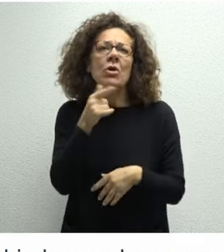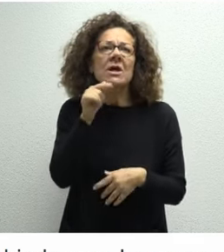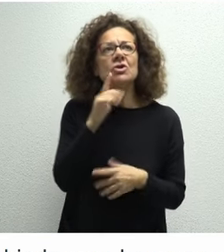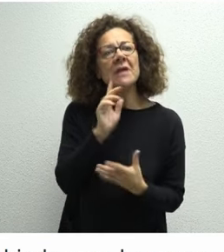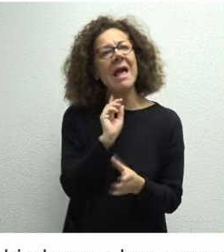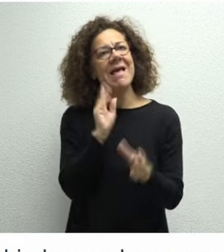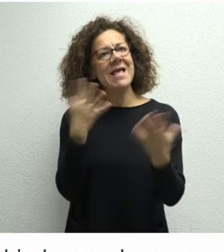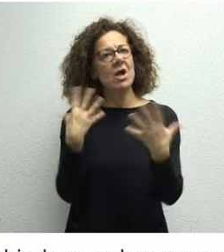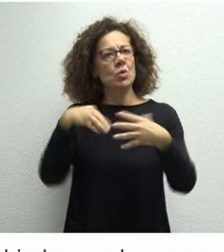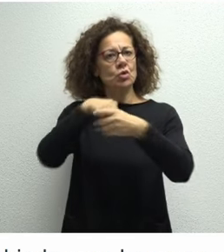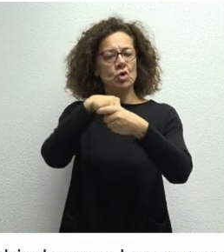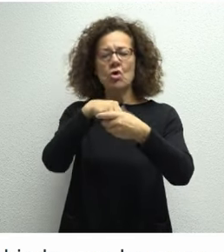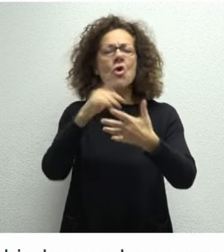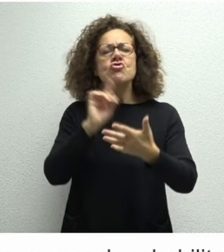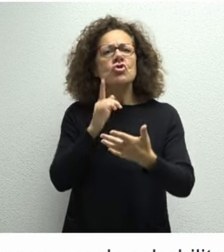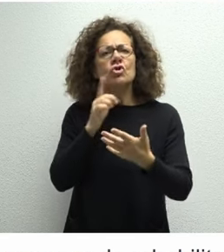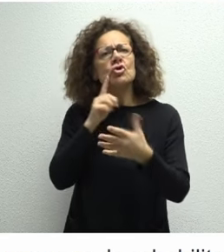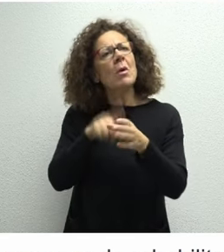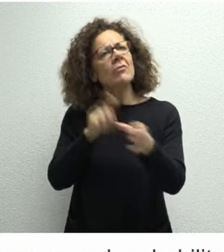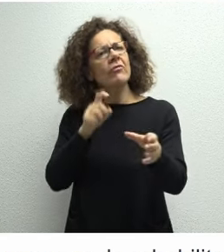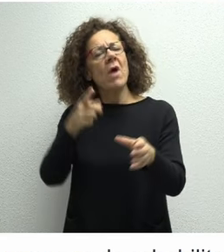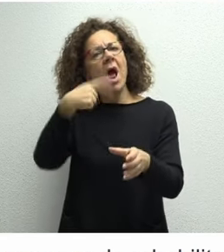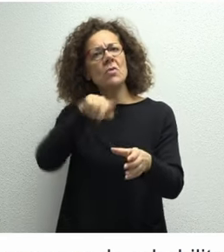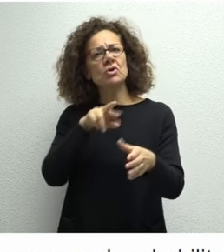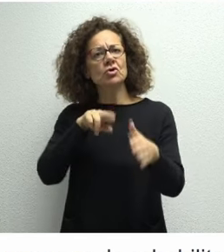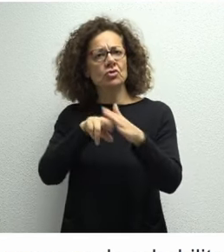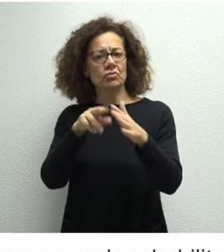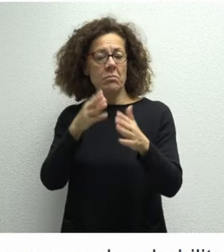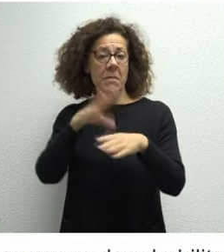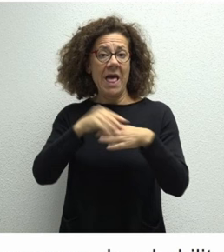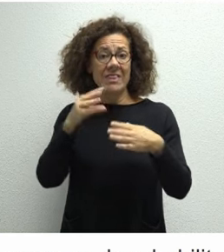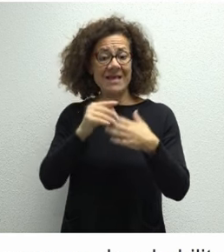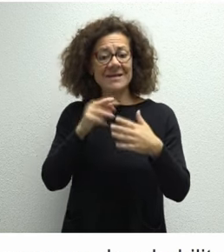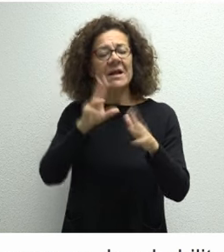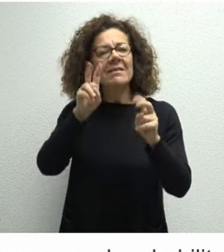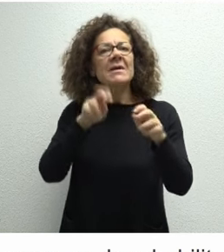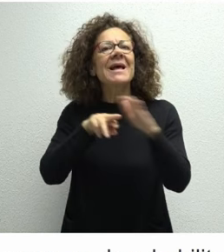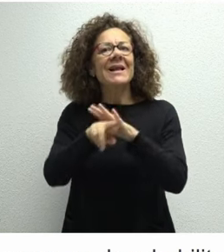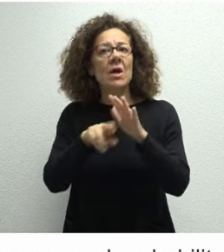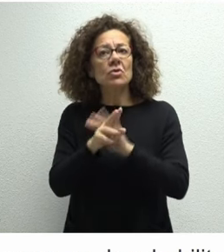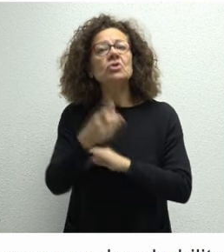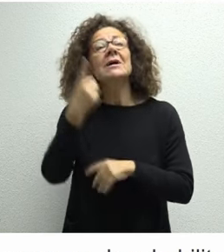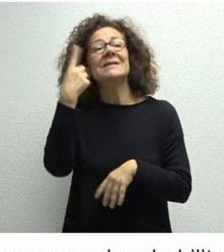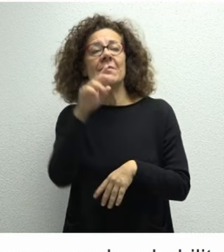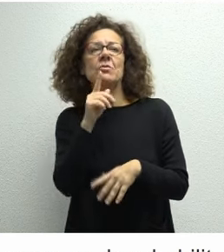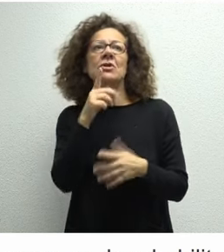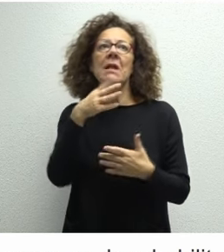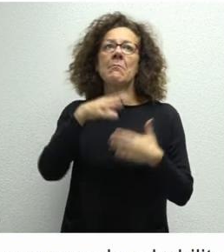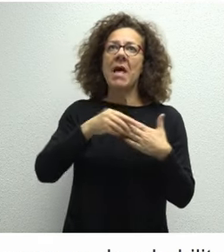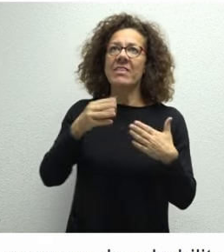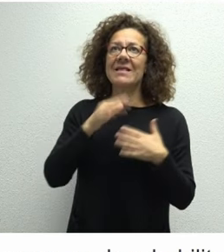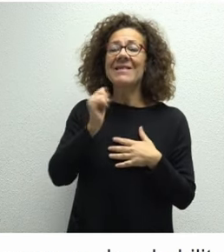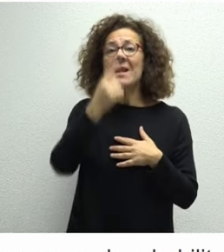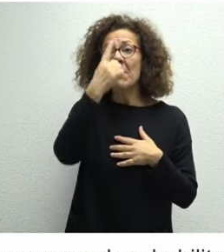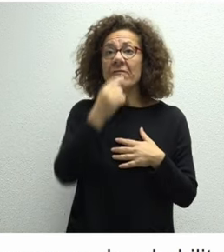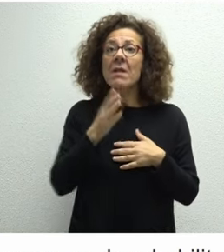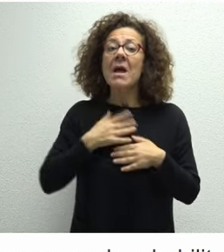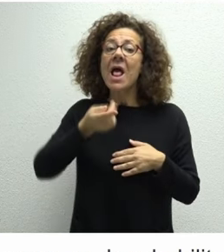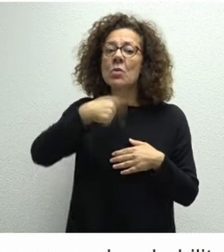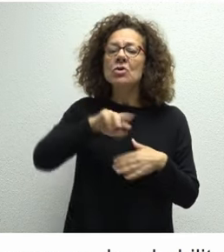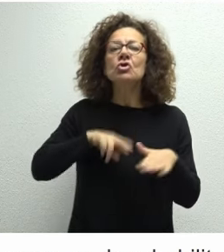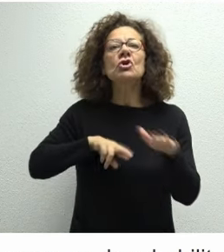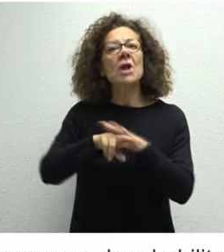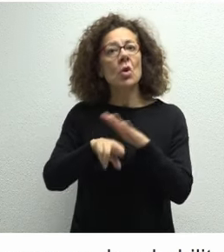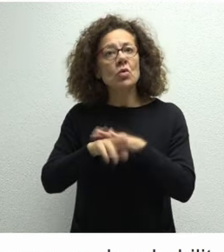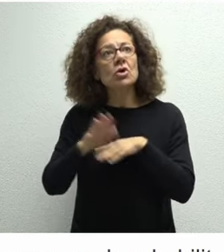nosotros no hemos excluido a ningún paciente nuestros recursos de rehabilitación si hemos entendido que el paciente tiene perfil para nuestros recursos